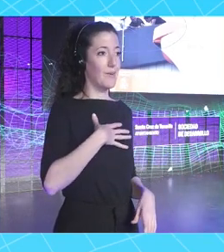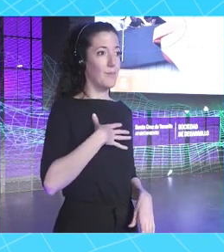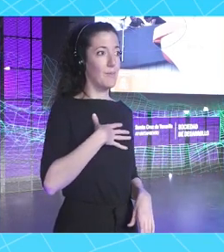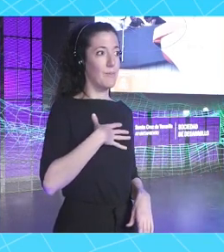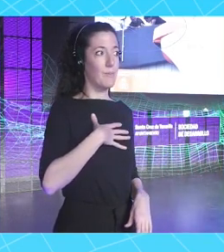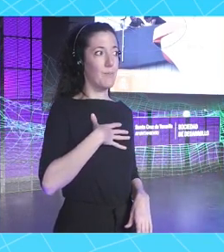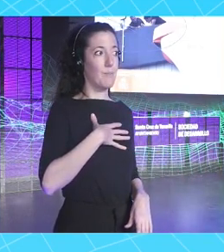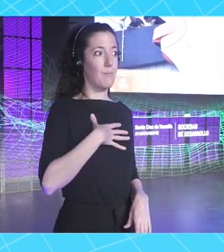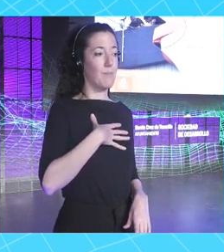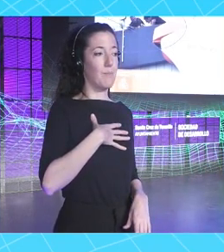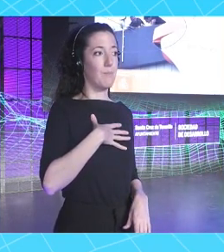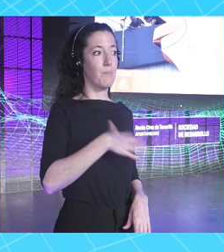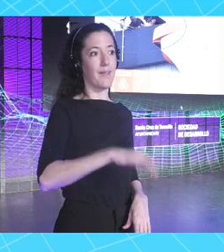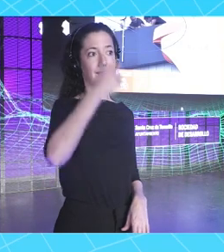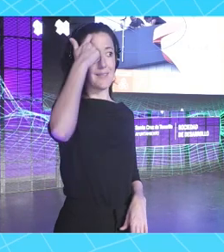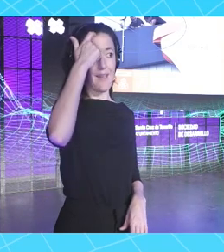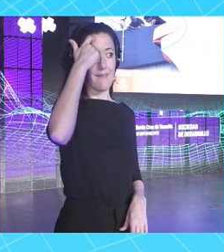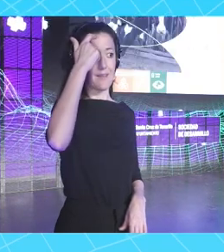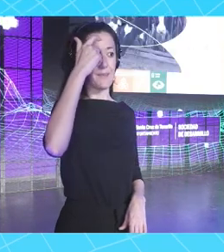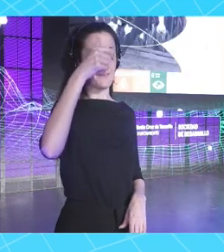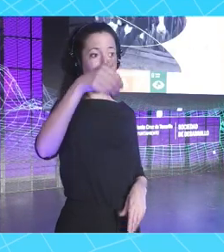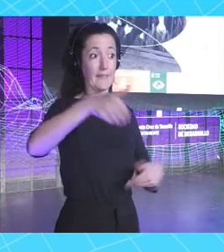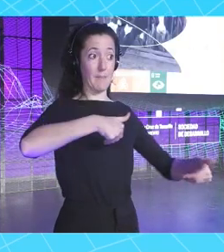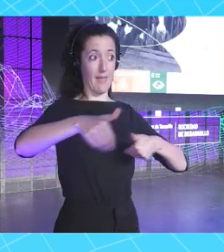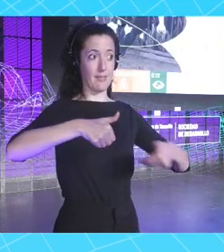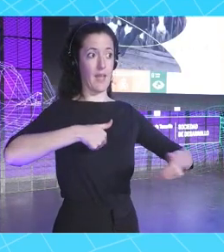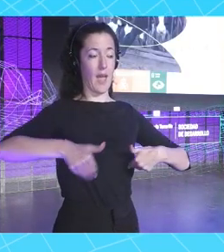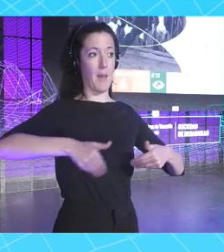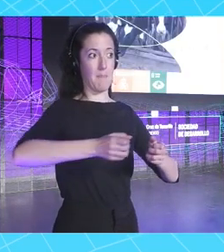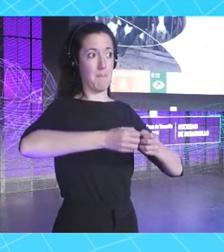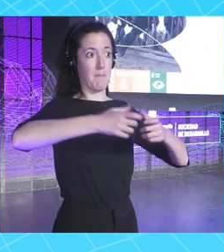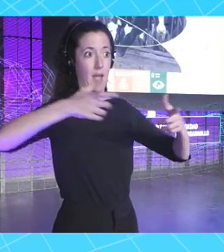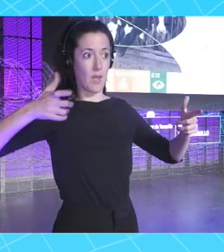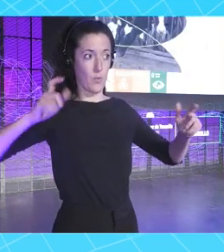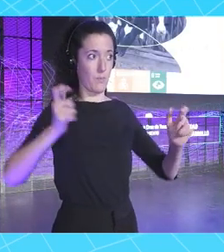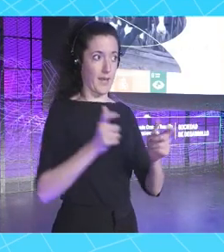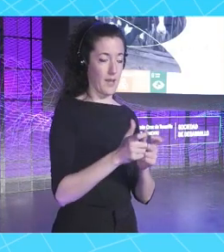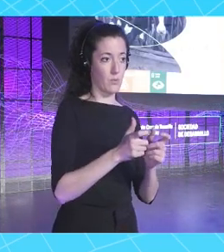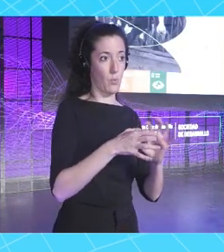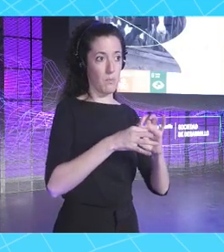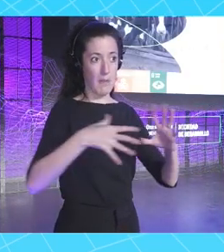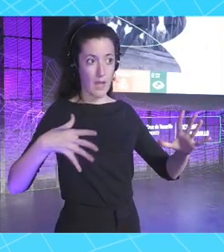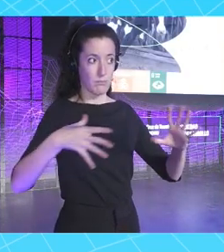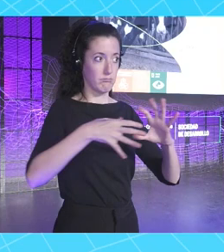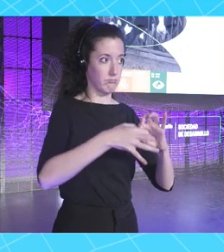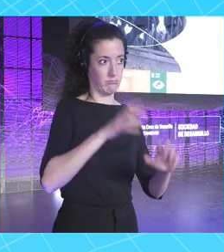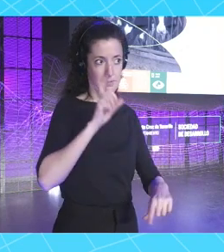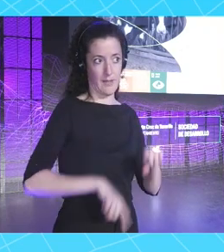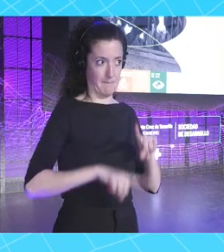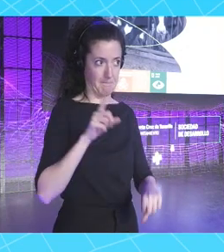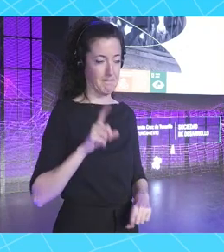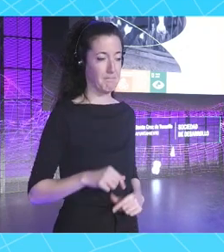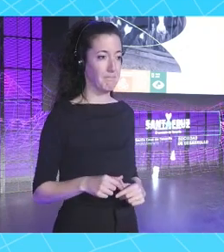podían inferir si la demanda que estaban teniendo era elástica o inelástica o podíamos ver por ejemplo